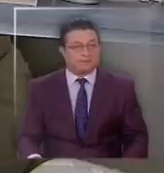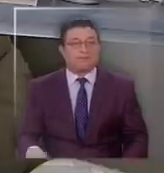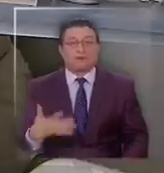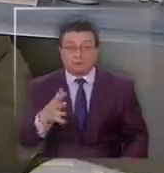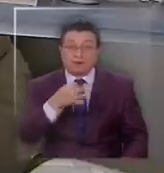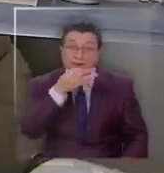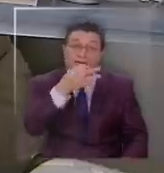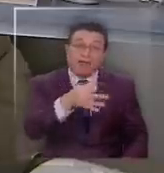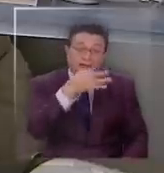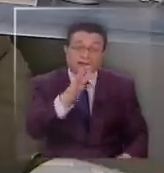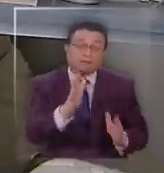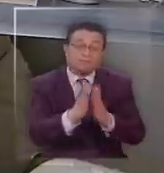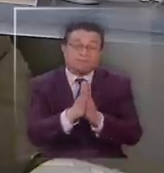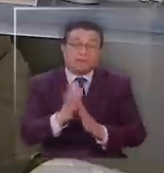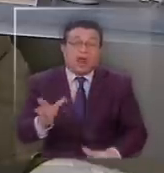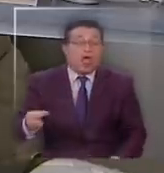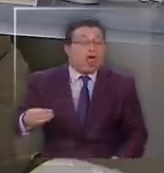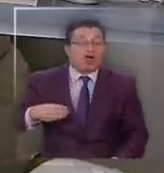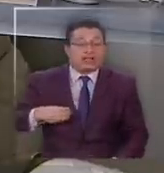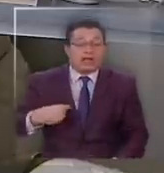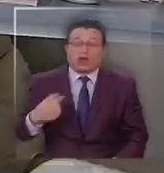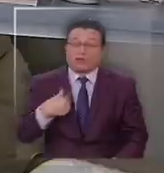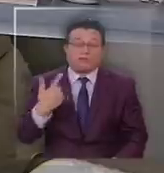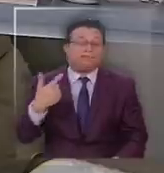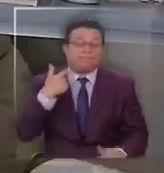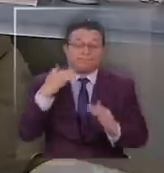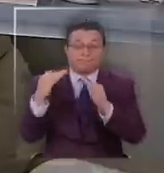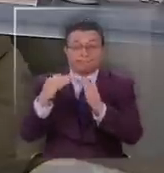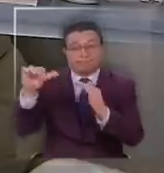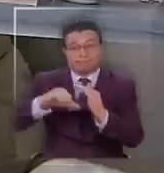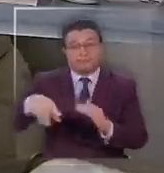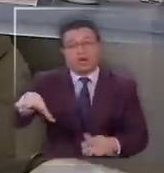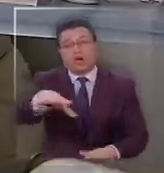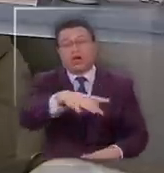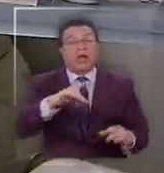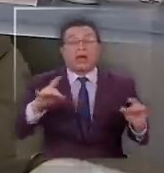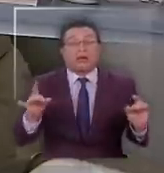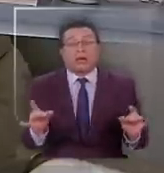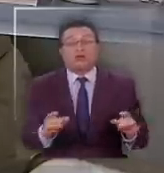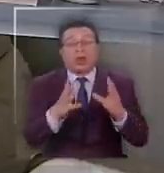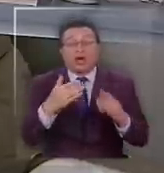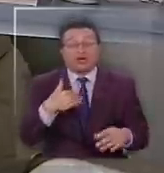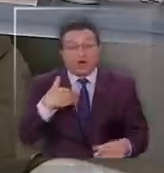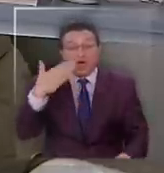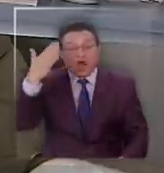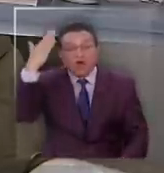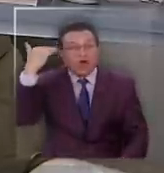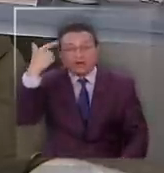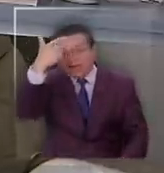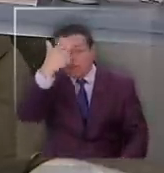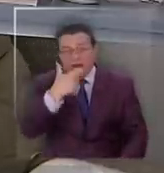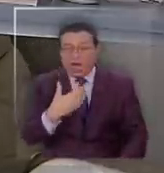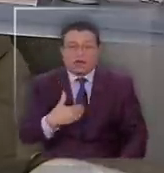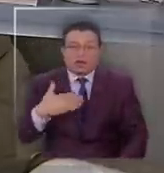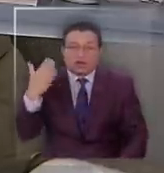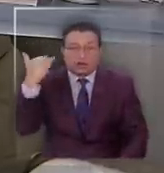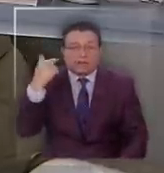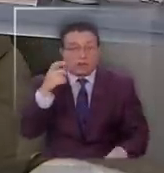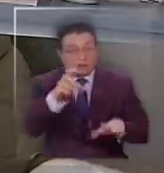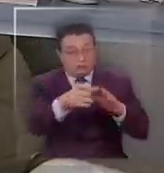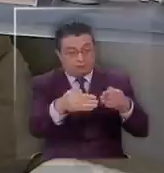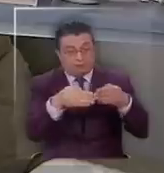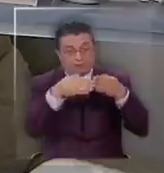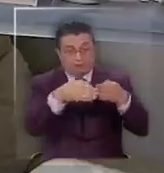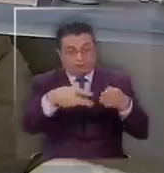Quiero decirles que lo siento mucho por esta gran cuarentena. Todo fue una casualidad y no tenía idea qué iba a pasar. La tripulación